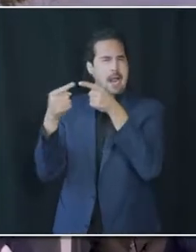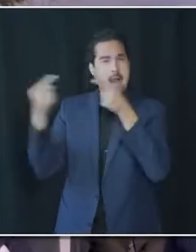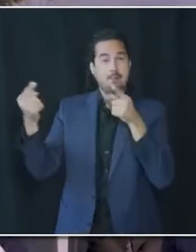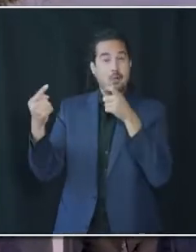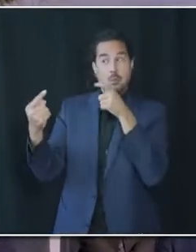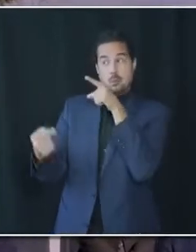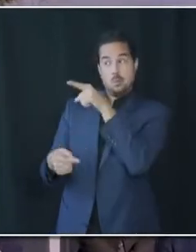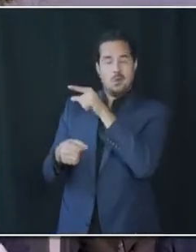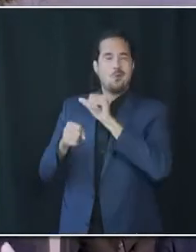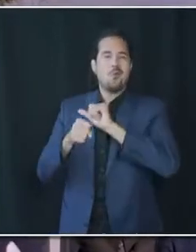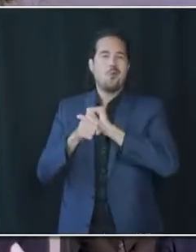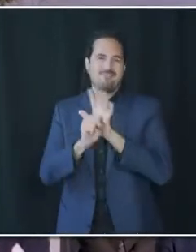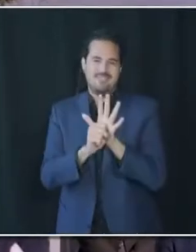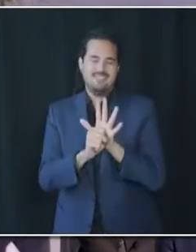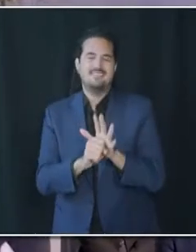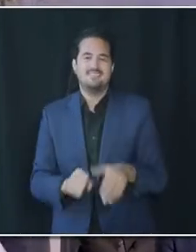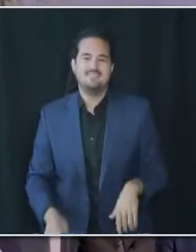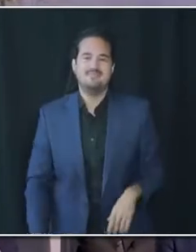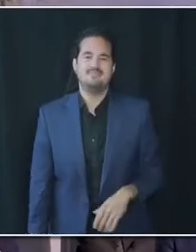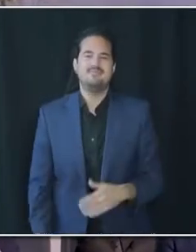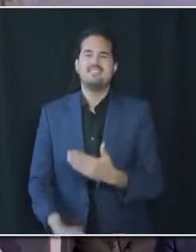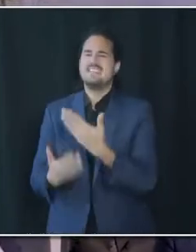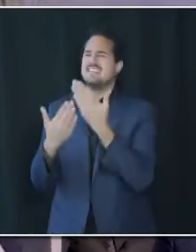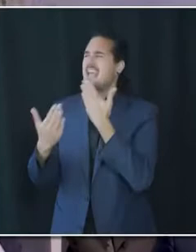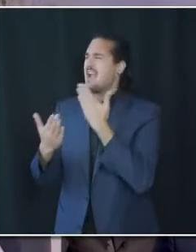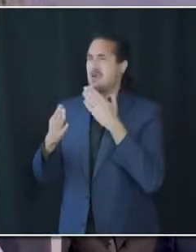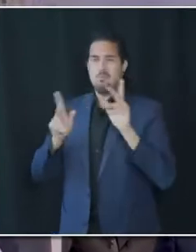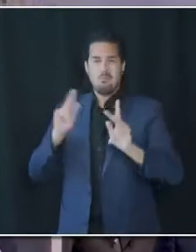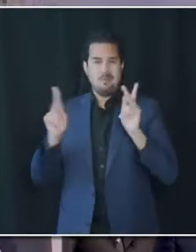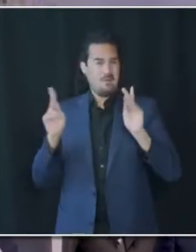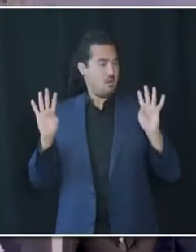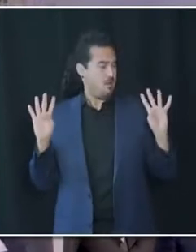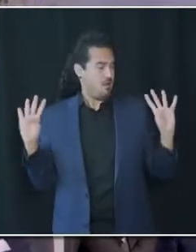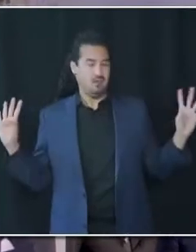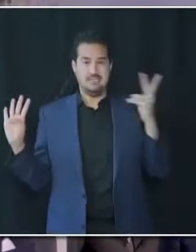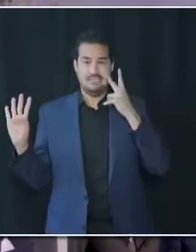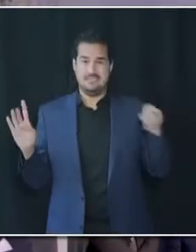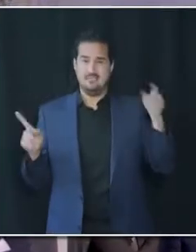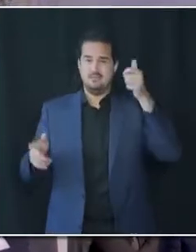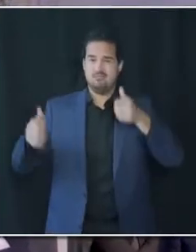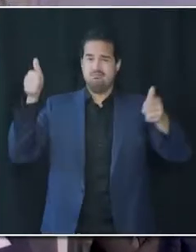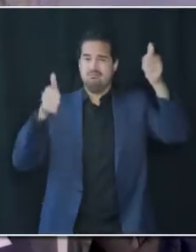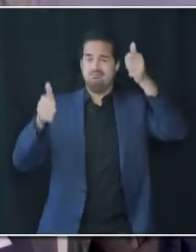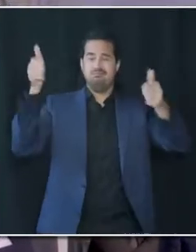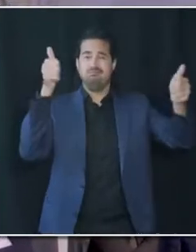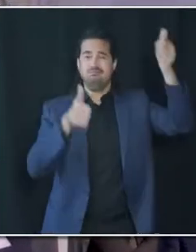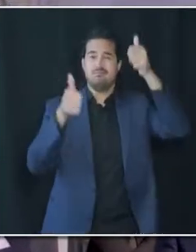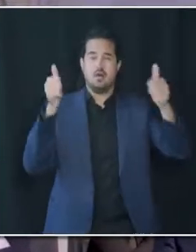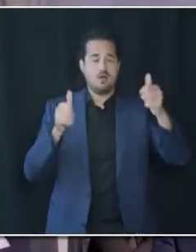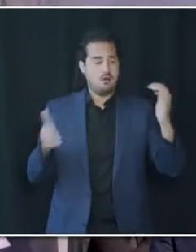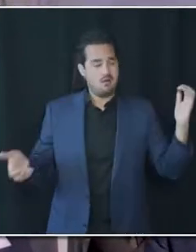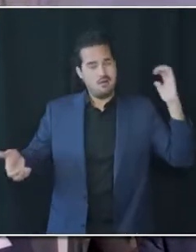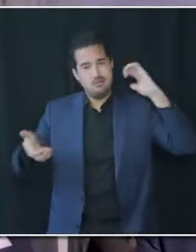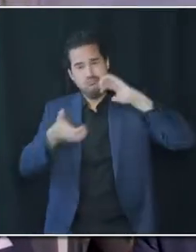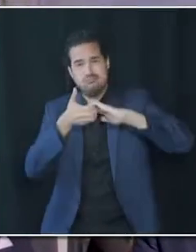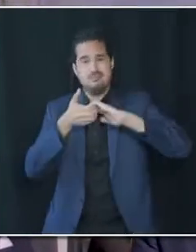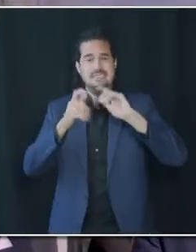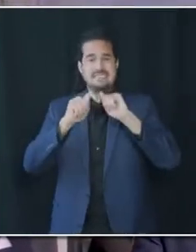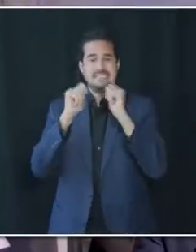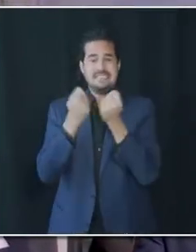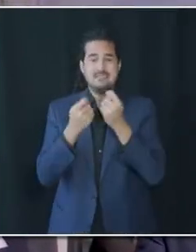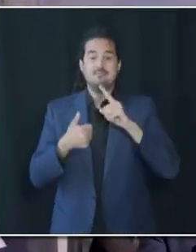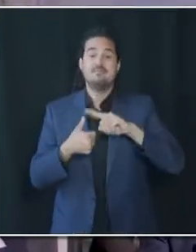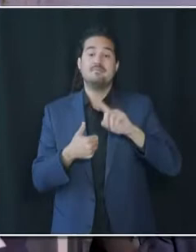los otros funcionarios que se encuentran aquí que han trabajado como equipo y sabe este y ver que el trabajo como equipo es lo que